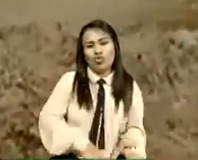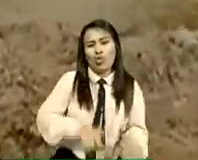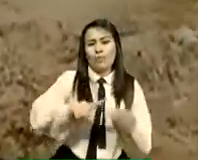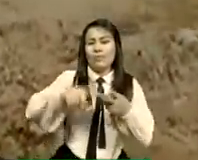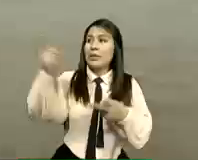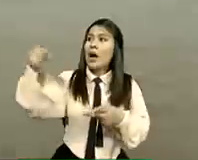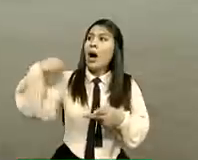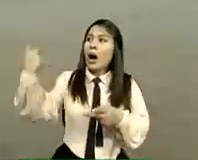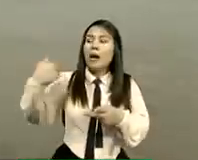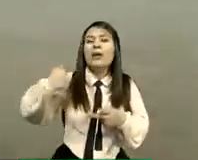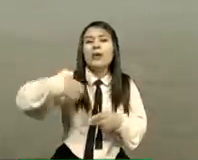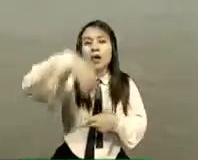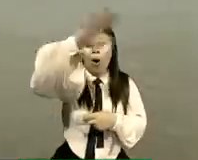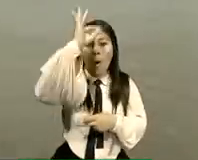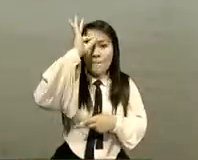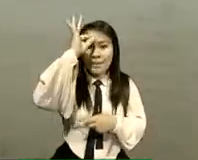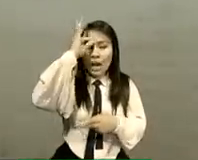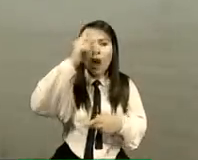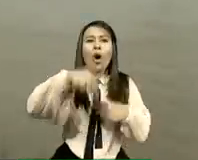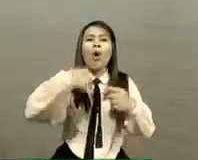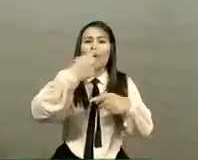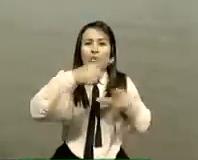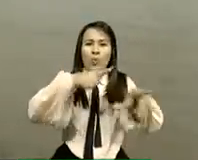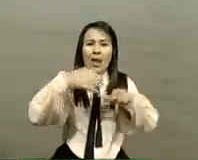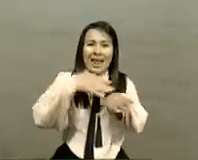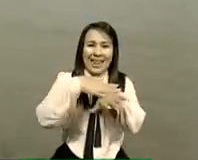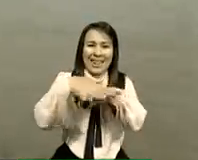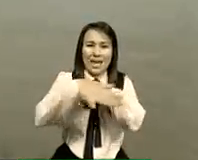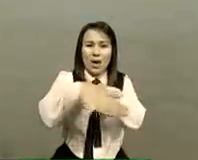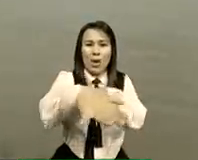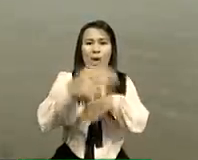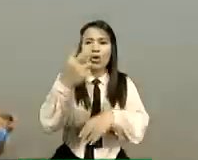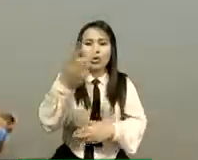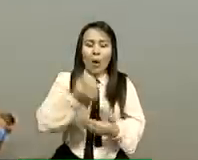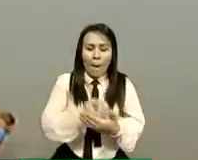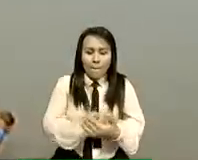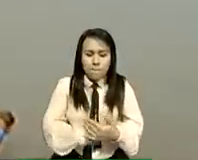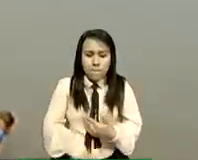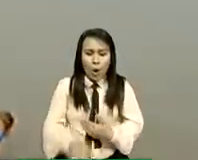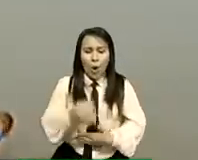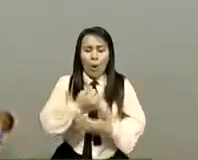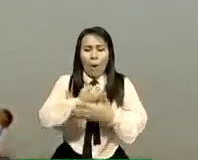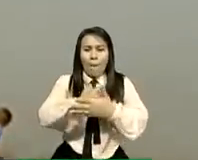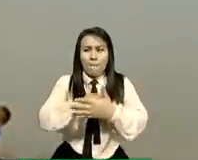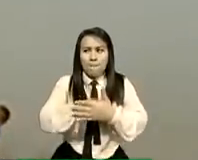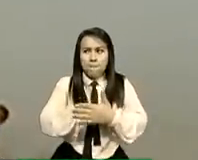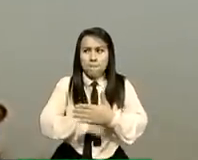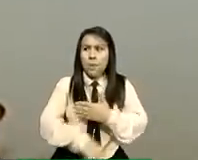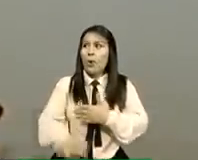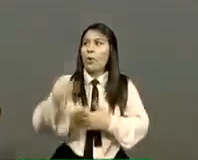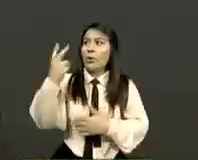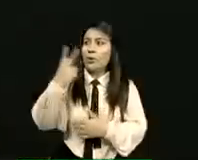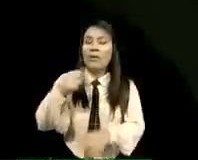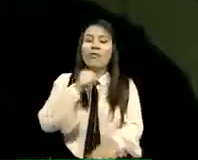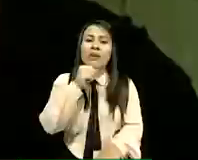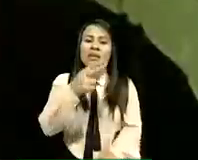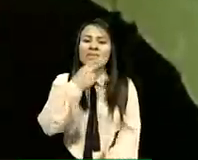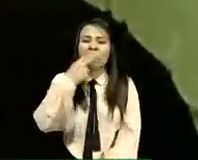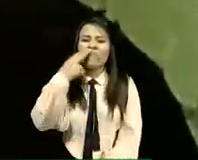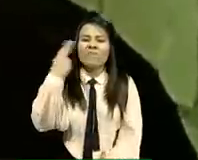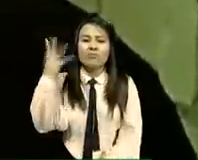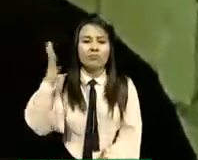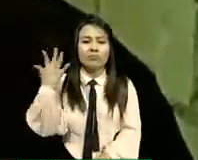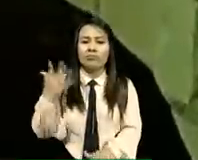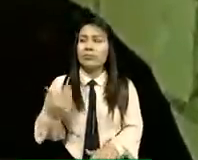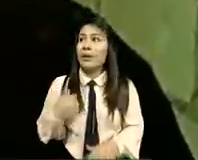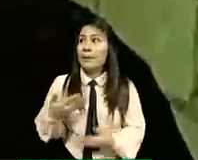que la llevaran a un centro médico. Llegó al otro lado del río y las 2 ya se encontraban fuera. y ninguna respiraba. Me